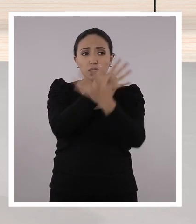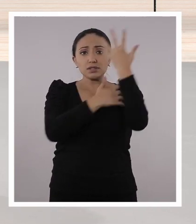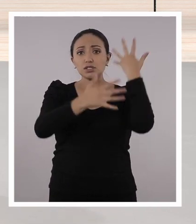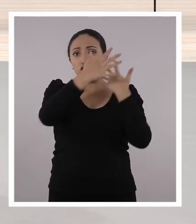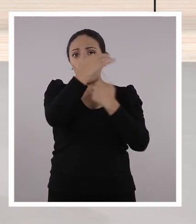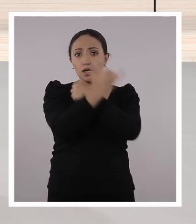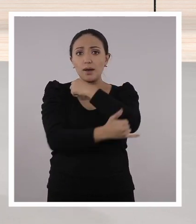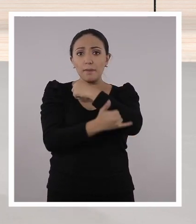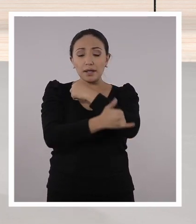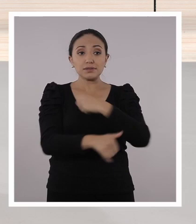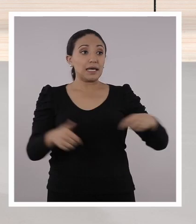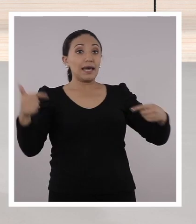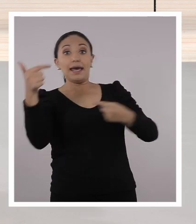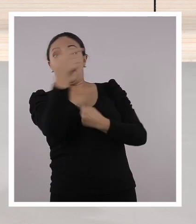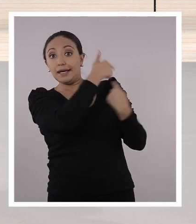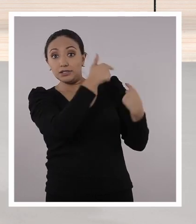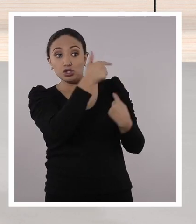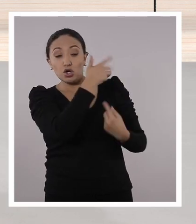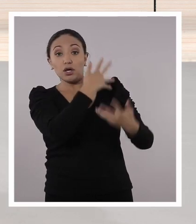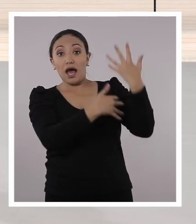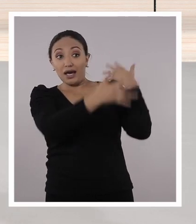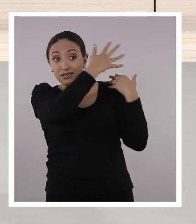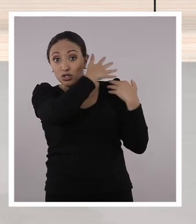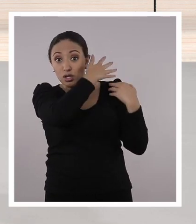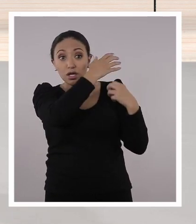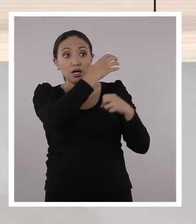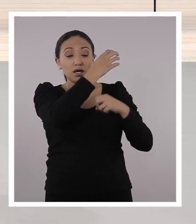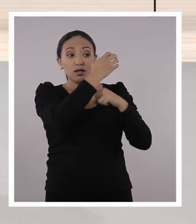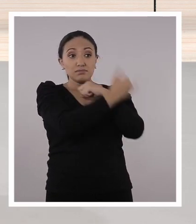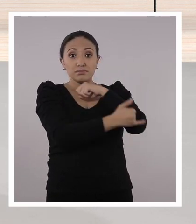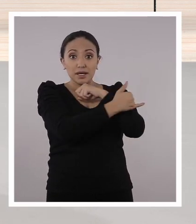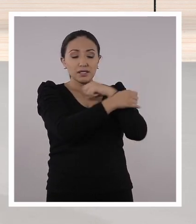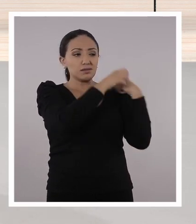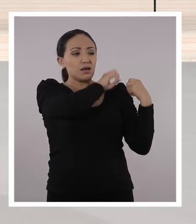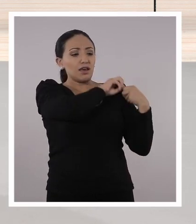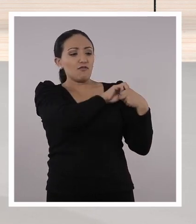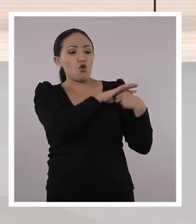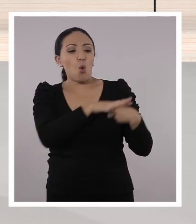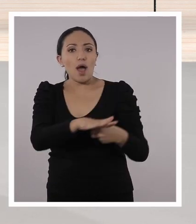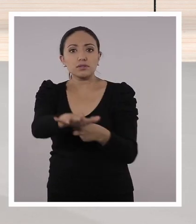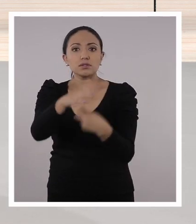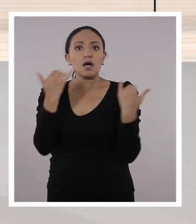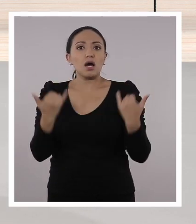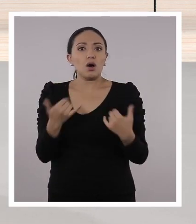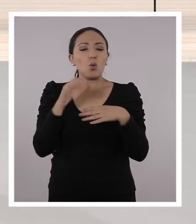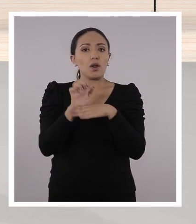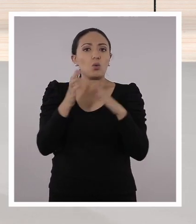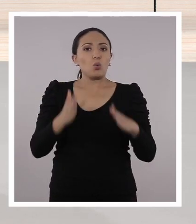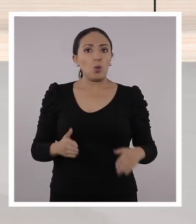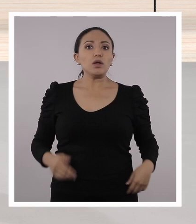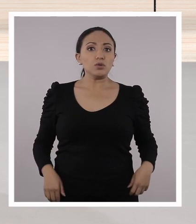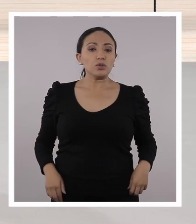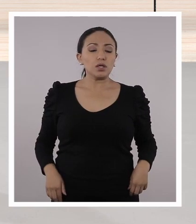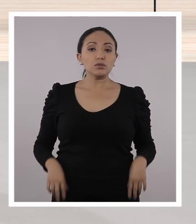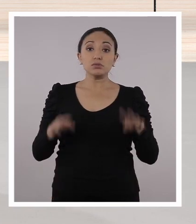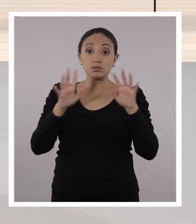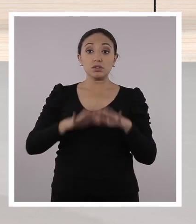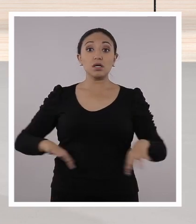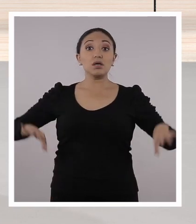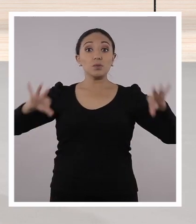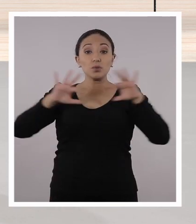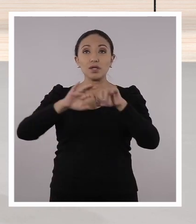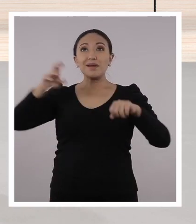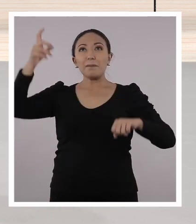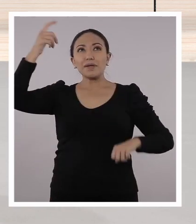acontecimientos de la historia de nuestro país y cómo esos momentos históricos influyen en nuestra identidad, nos fortalecen como ecuatorianos y además